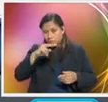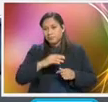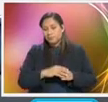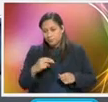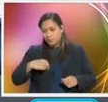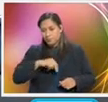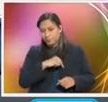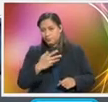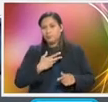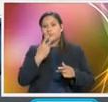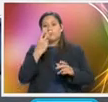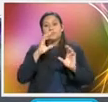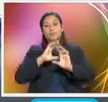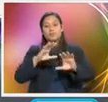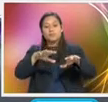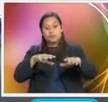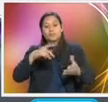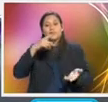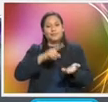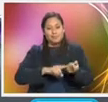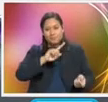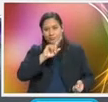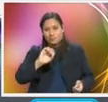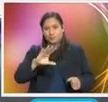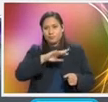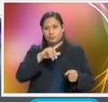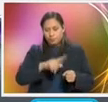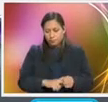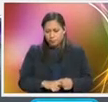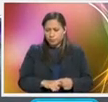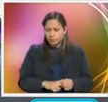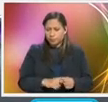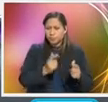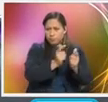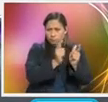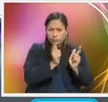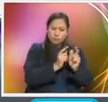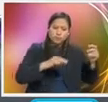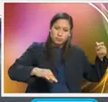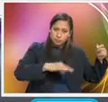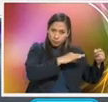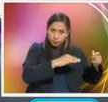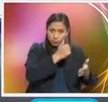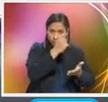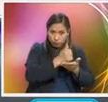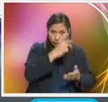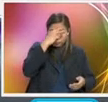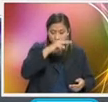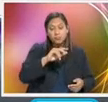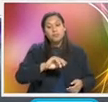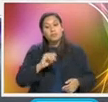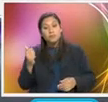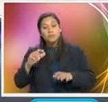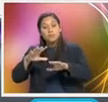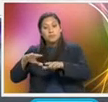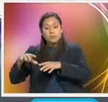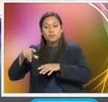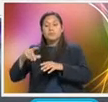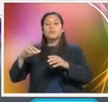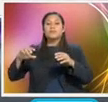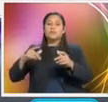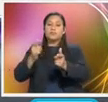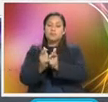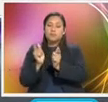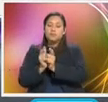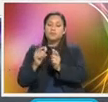a tener 2 conciertos dentro del zoológico, uno por parte de la Banda Sinfónica de la Ciudad de México y el otro por la Orquesta